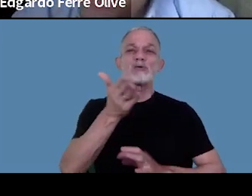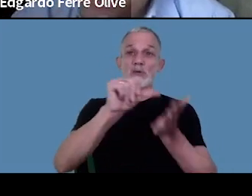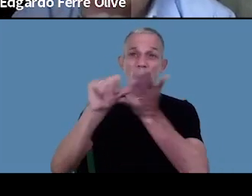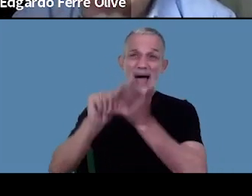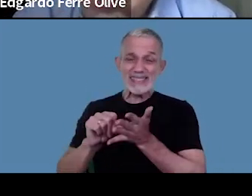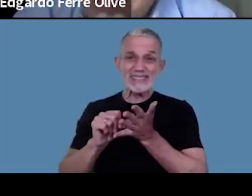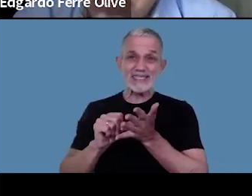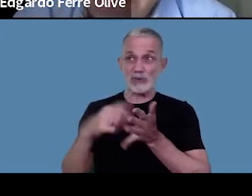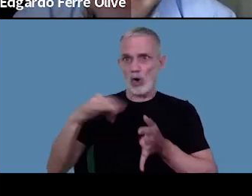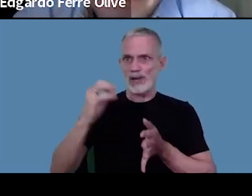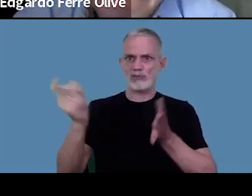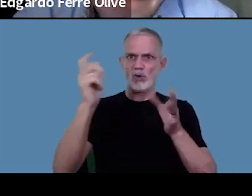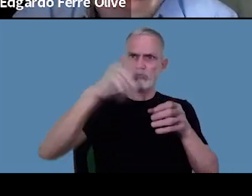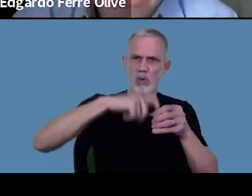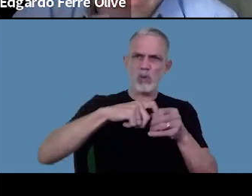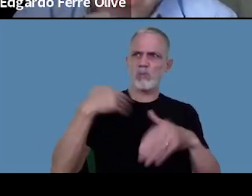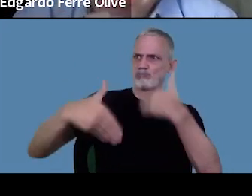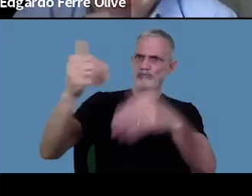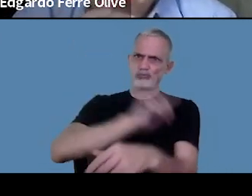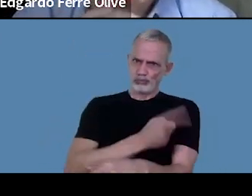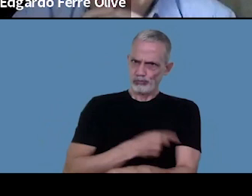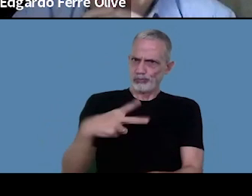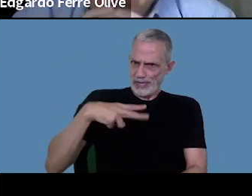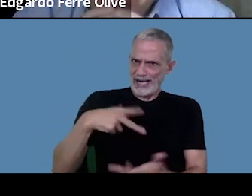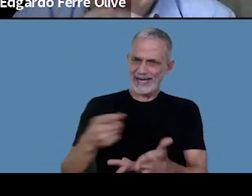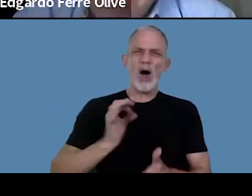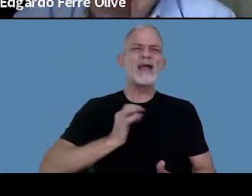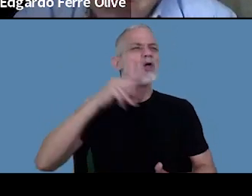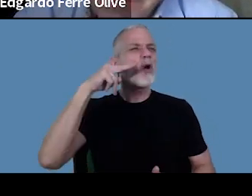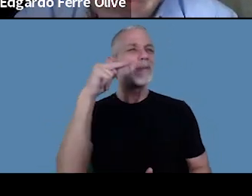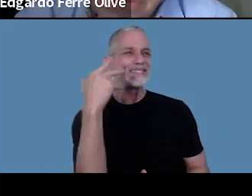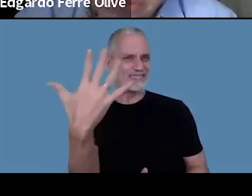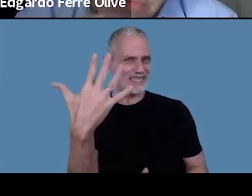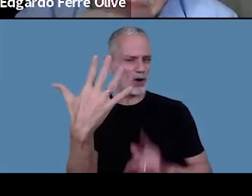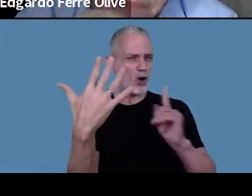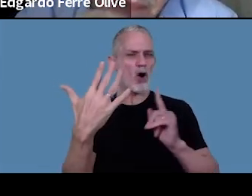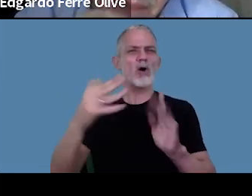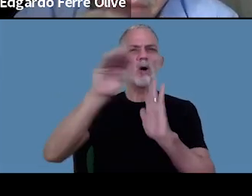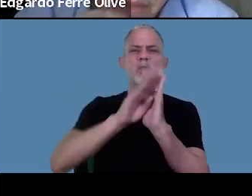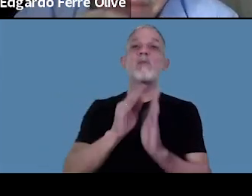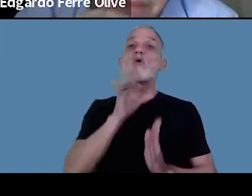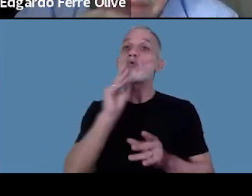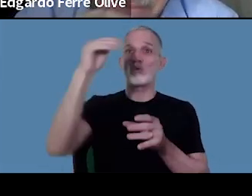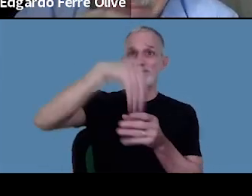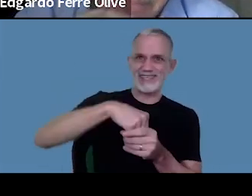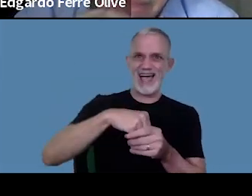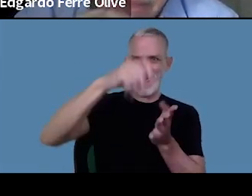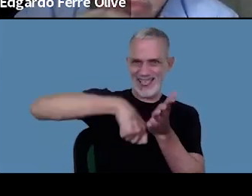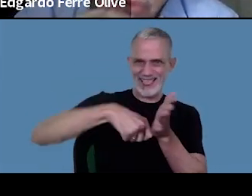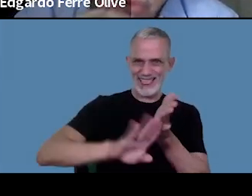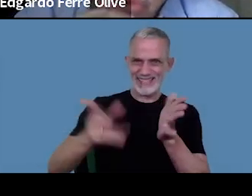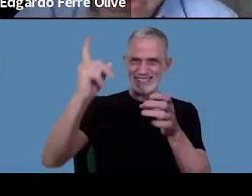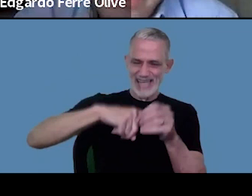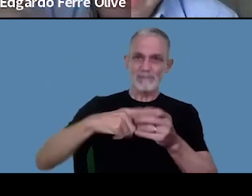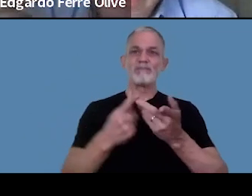obligados, que eran países desarrollados. Eso se logra en el año 2005, recién con la incorporación de Rusia. Pero ¿qué pasa? El